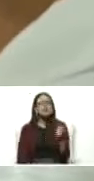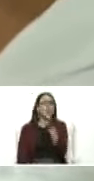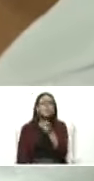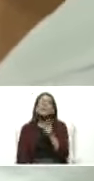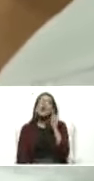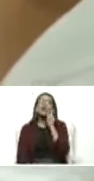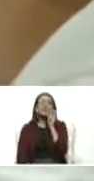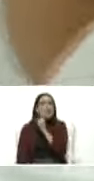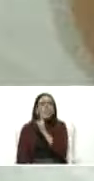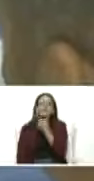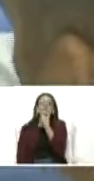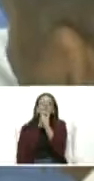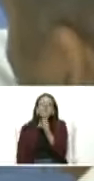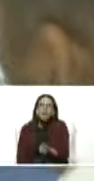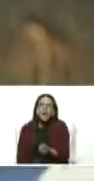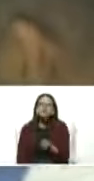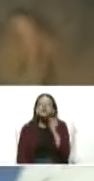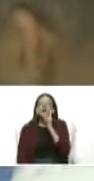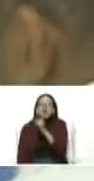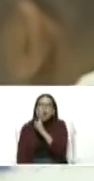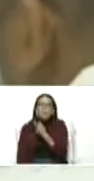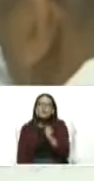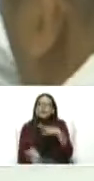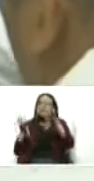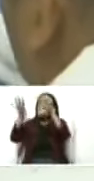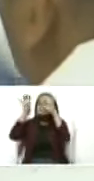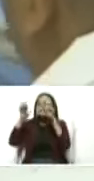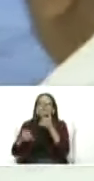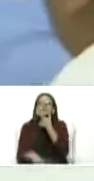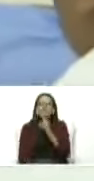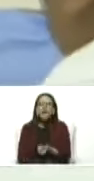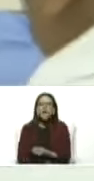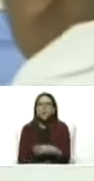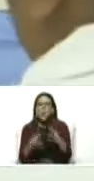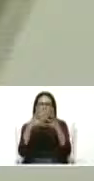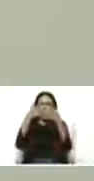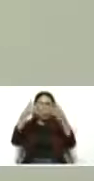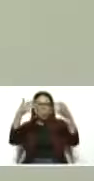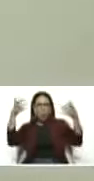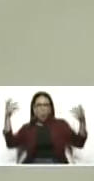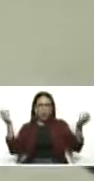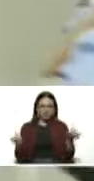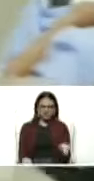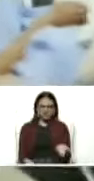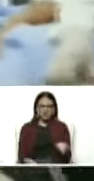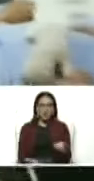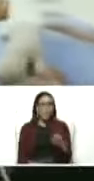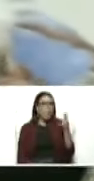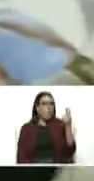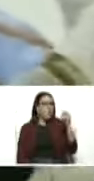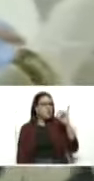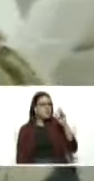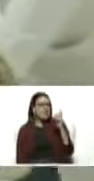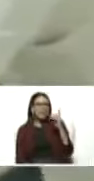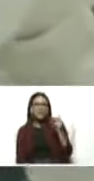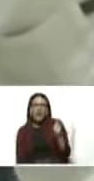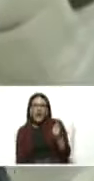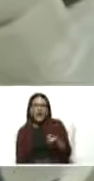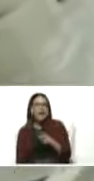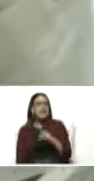y buscarles nombres que se entiendan, nombres sencillos, unidad de imagenología,